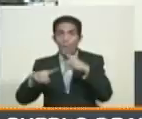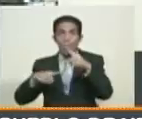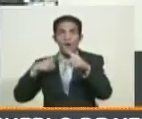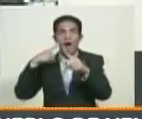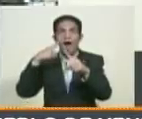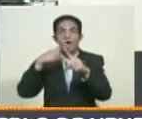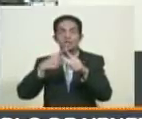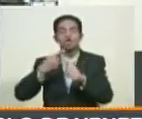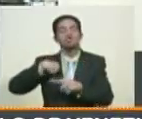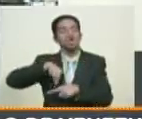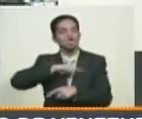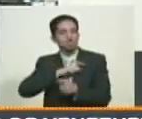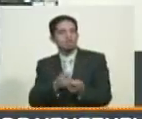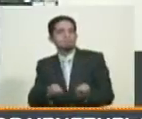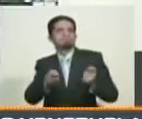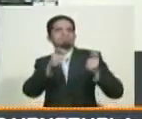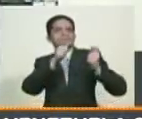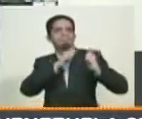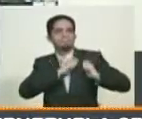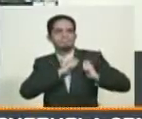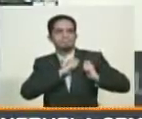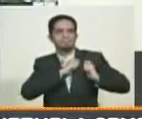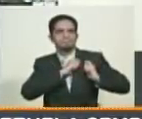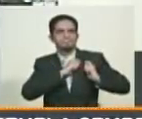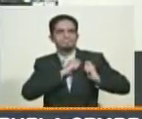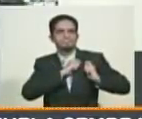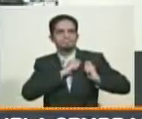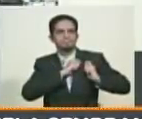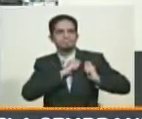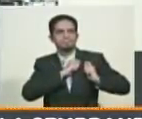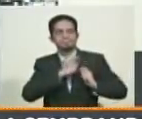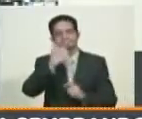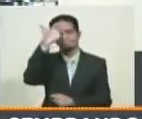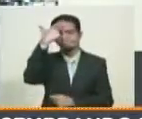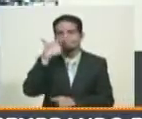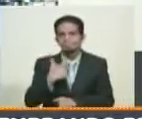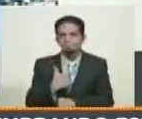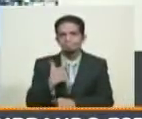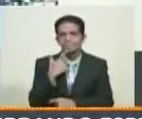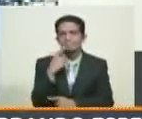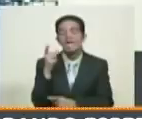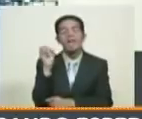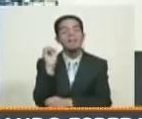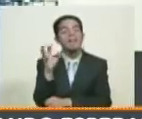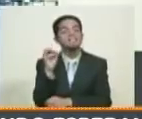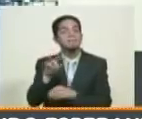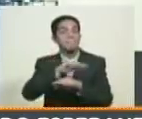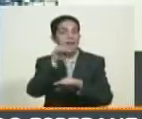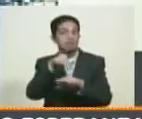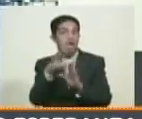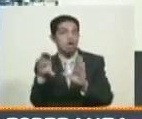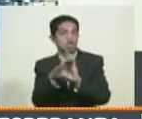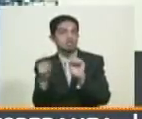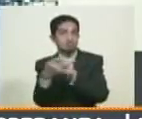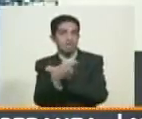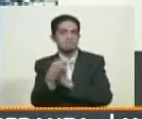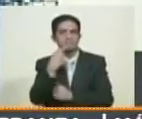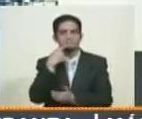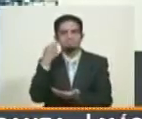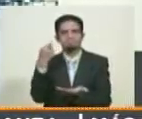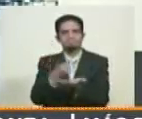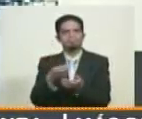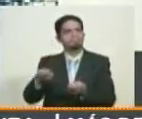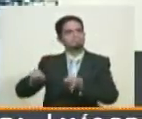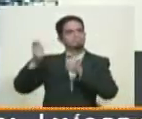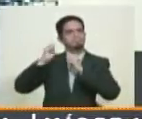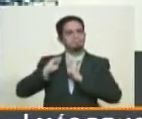de nosotros haber sido designados Fiscal General de la República por la Asamblea Nacional Constituyente. Y el cambio